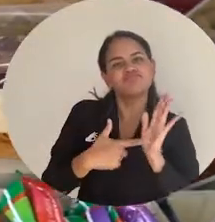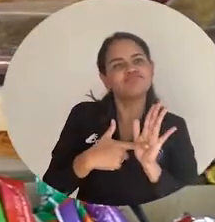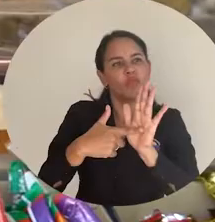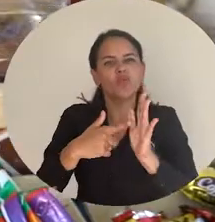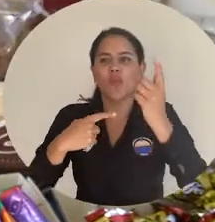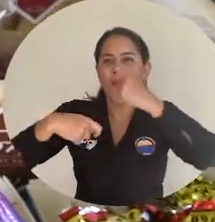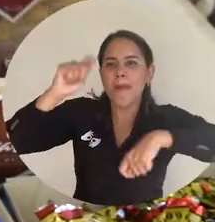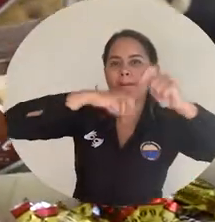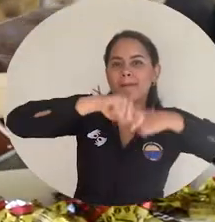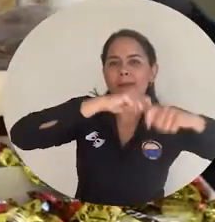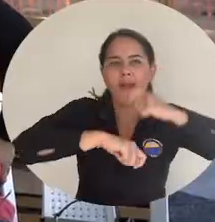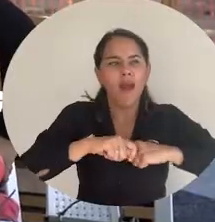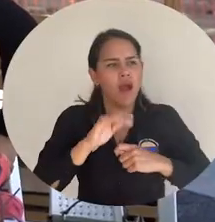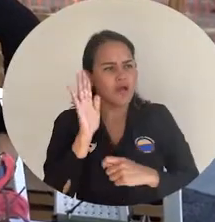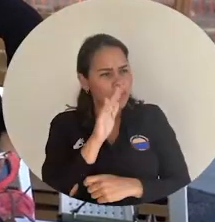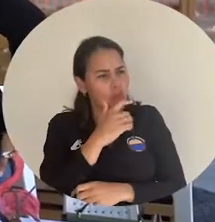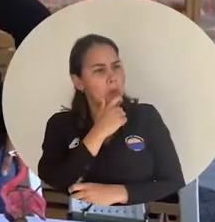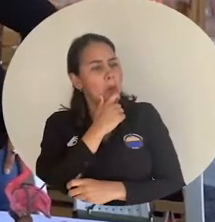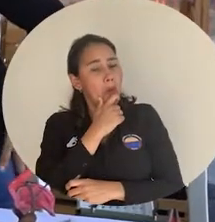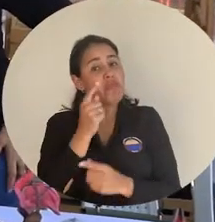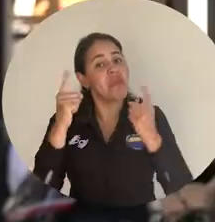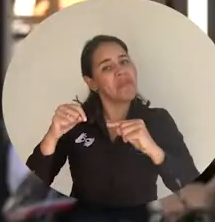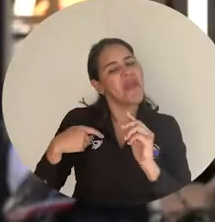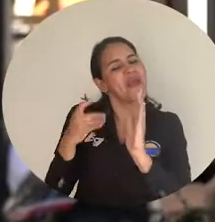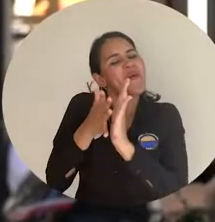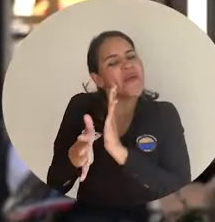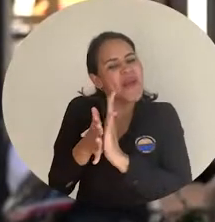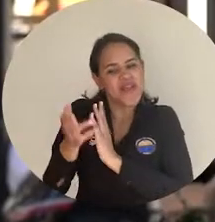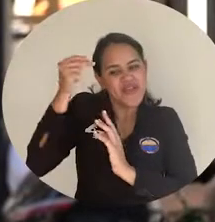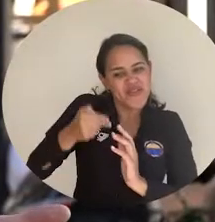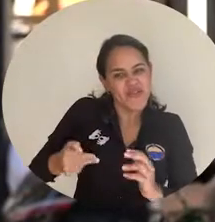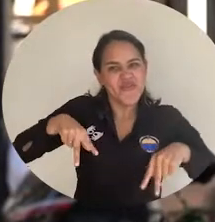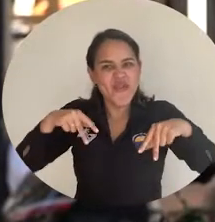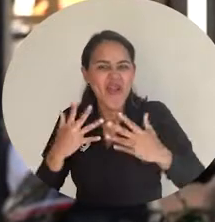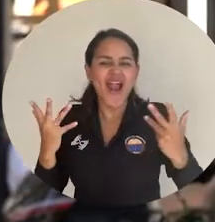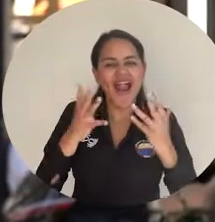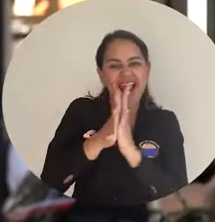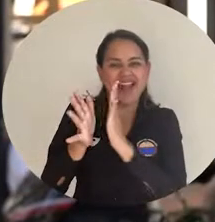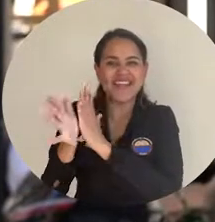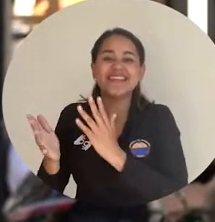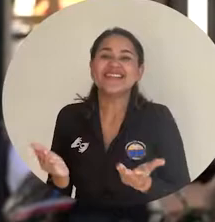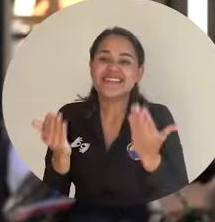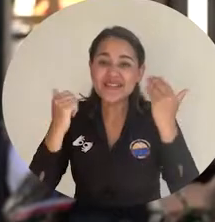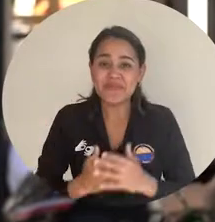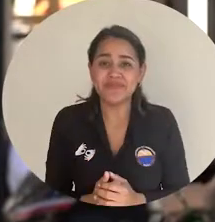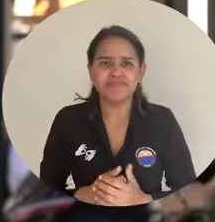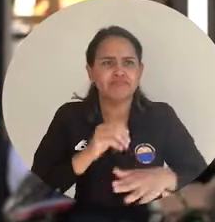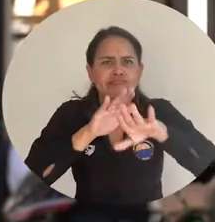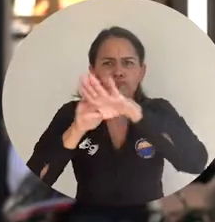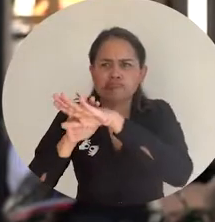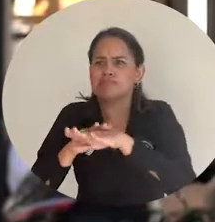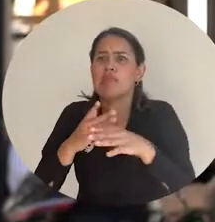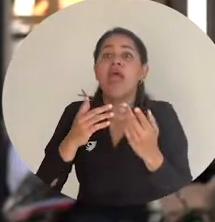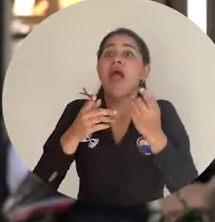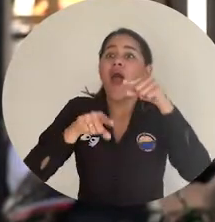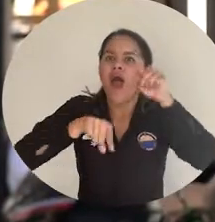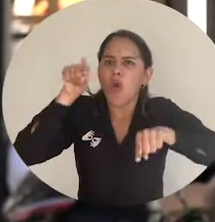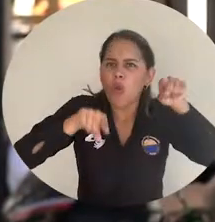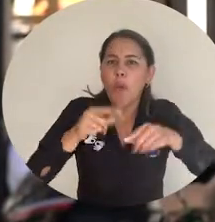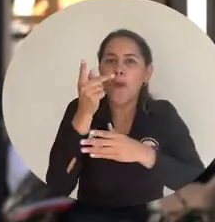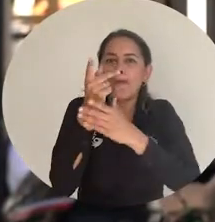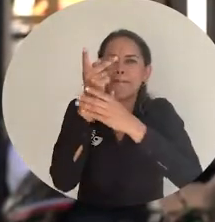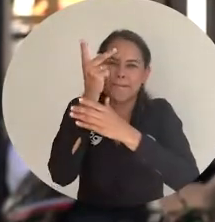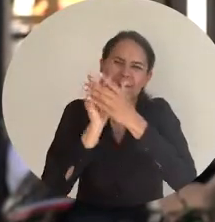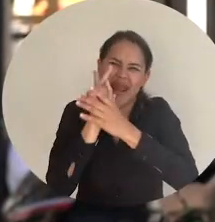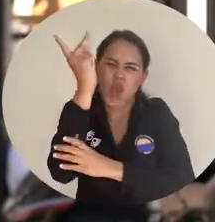solo eso impulsar unas historias veo que también muchas personas han venido a buscar sus frutas hortalizas y ya no hay porque ya las vendieron todas